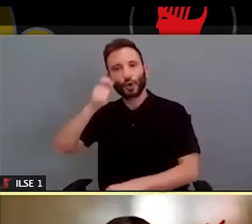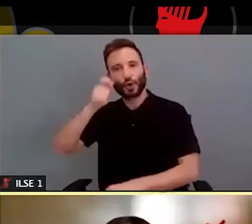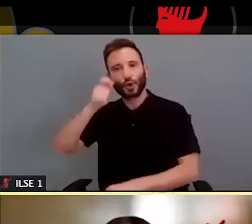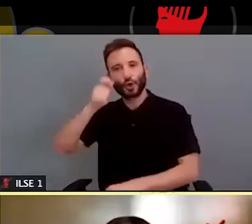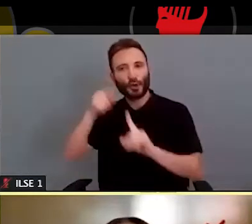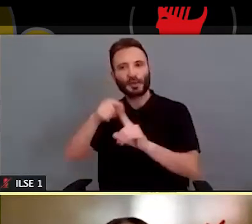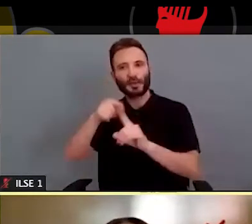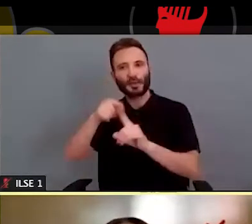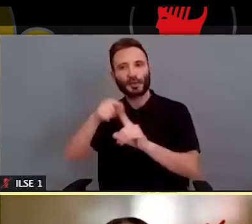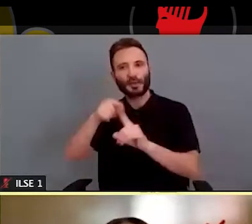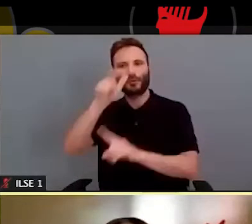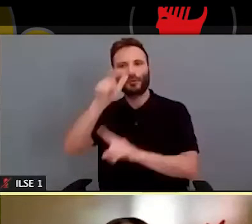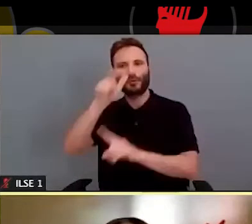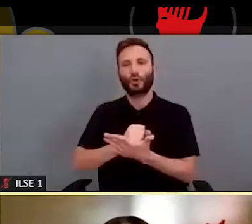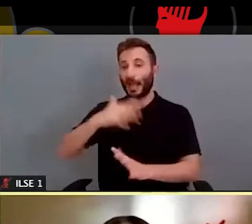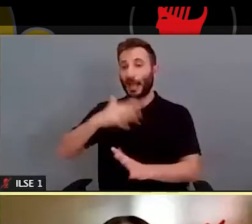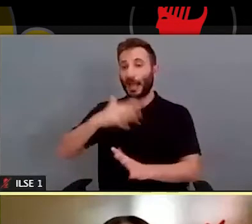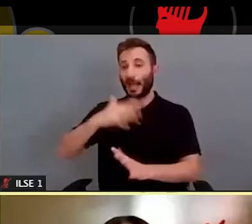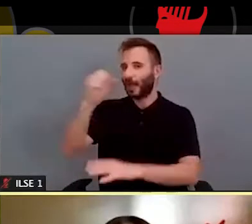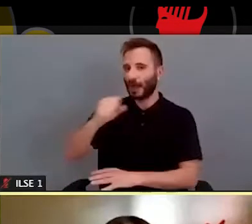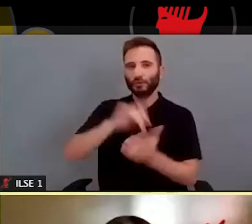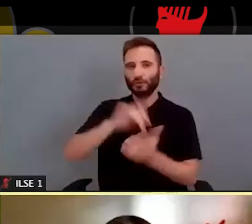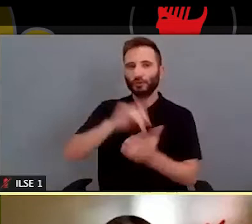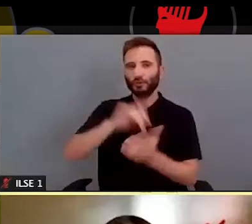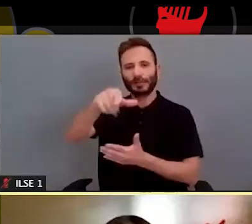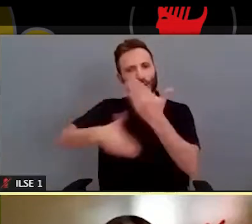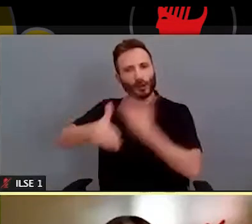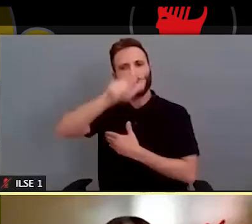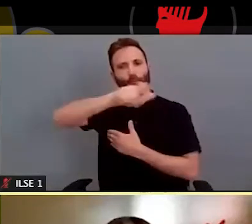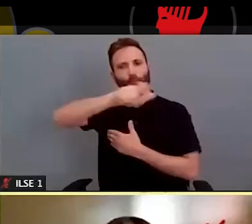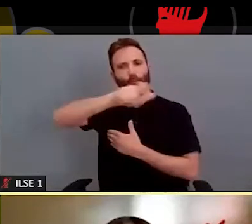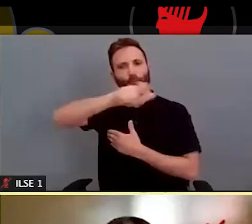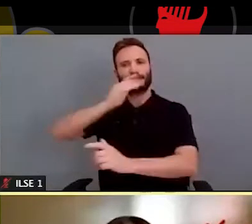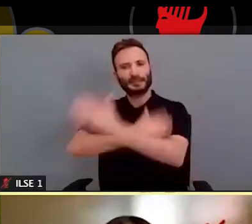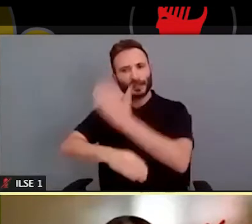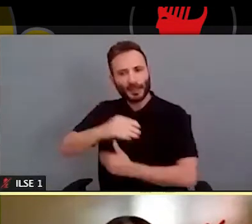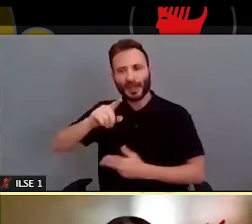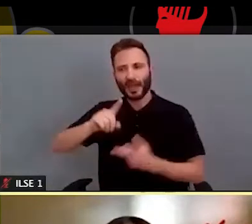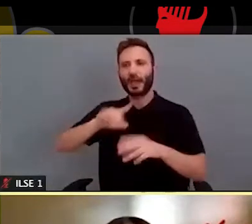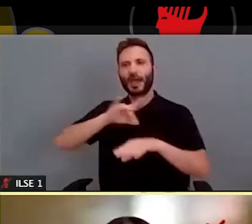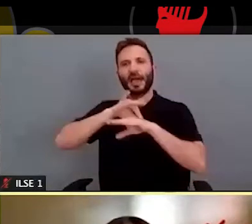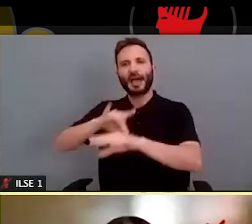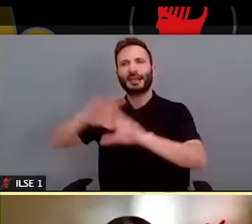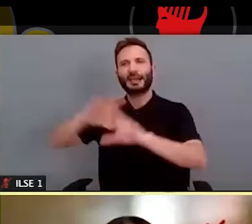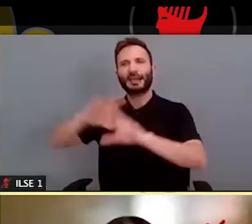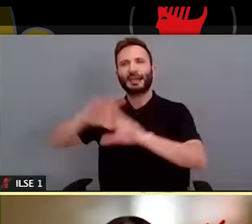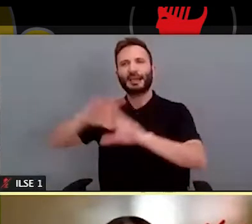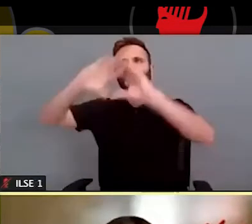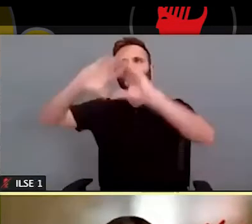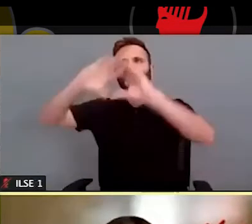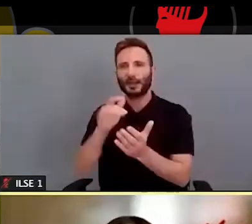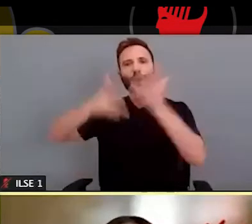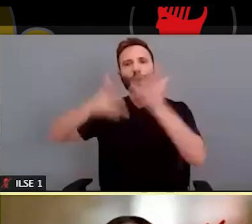años, desempeñándolo en colaboración con colectivos de personas con discapacidad, agencias internacionales, administraciones nacionales del